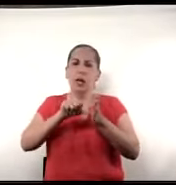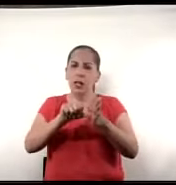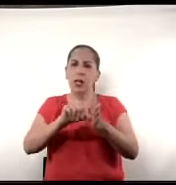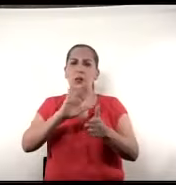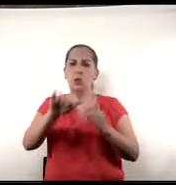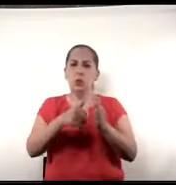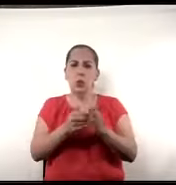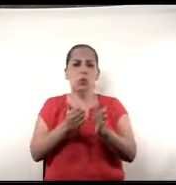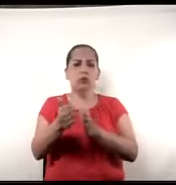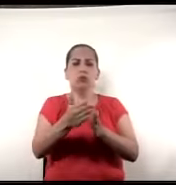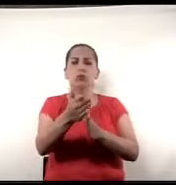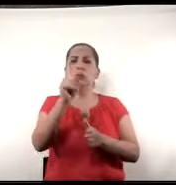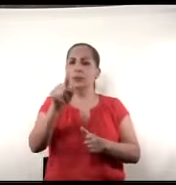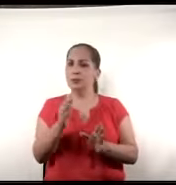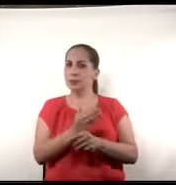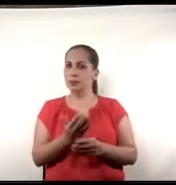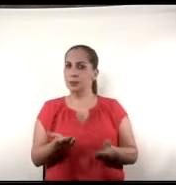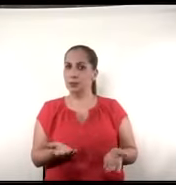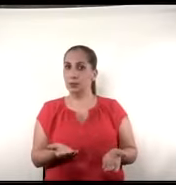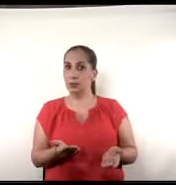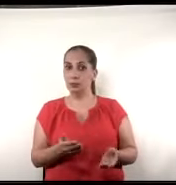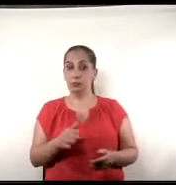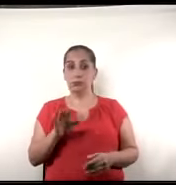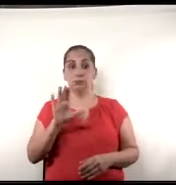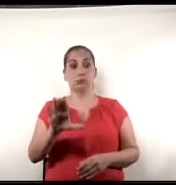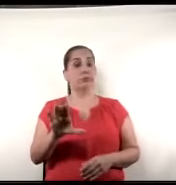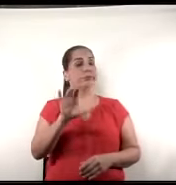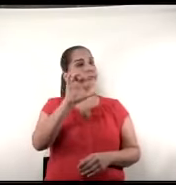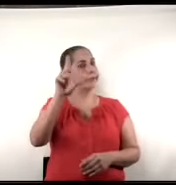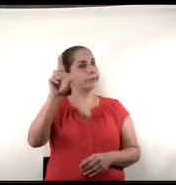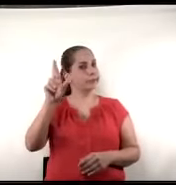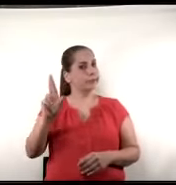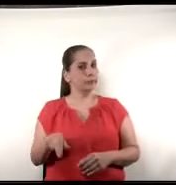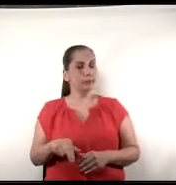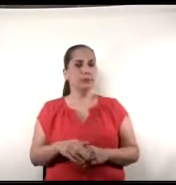se tiene que seguir? En este país